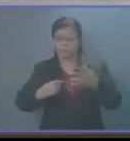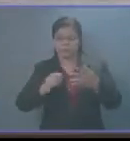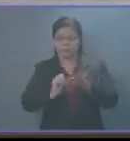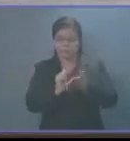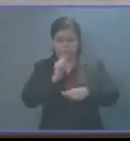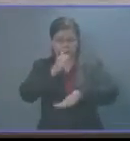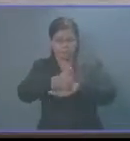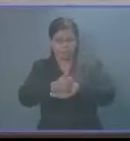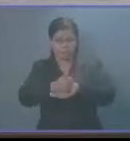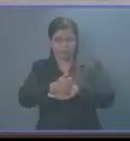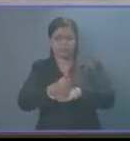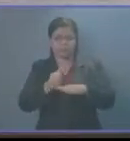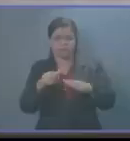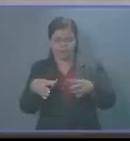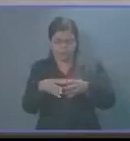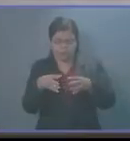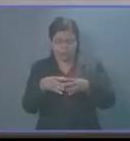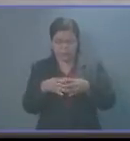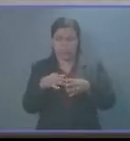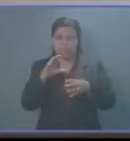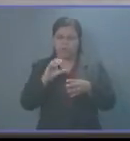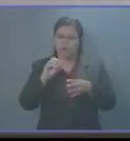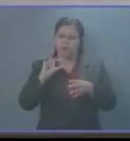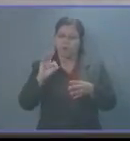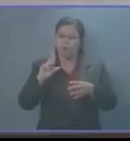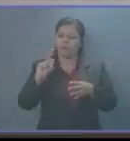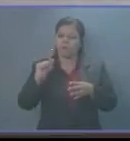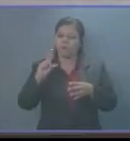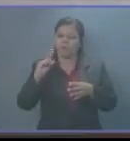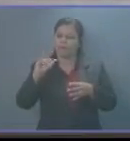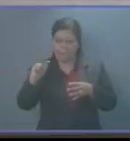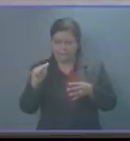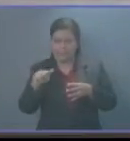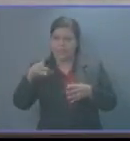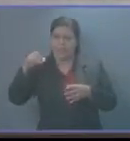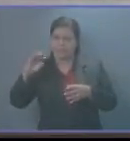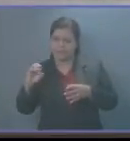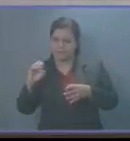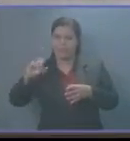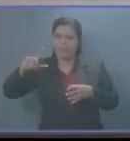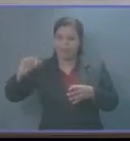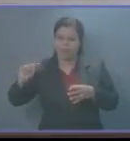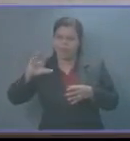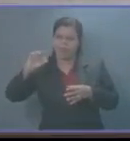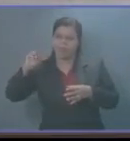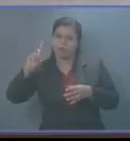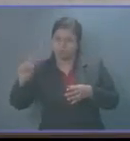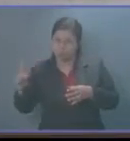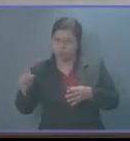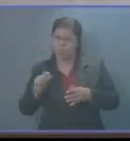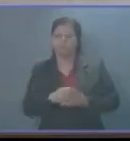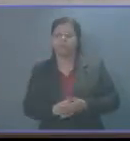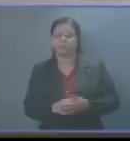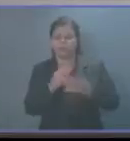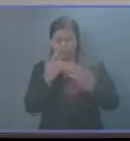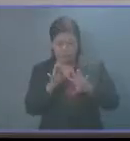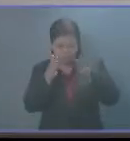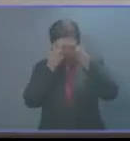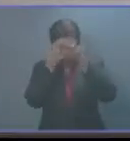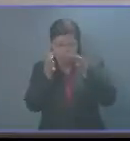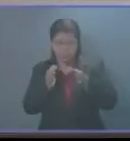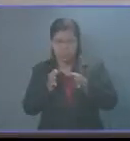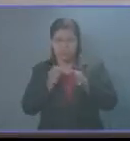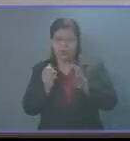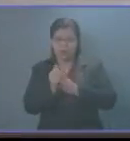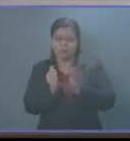Canónica de la Cofradía de la Cruz, donde mediante resolución y acuerdo en el